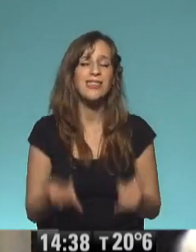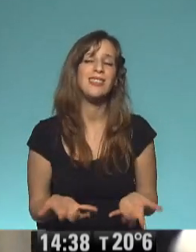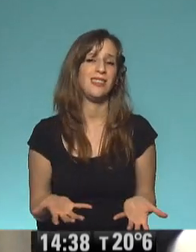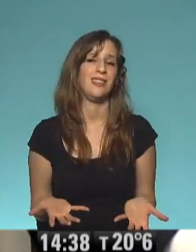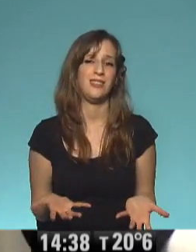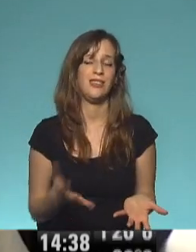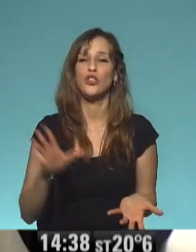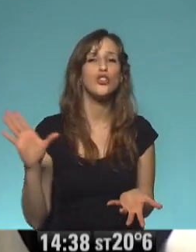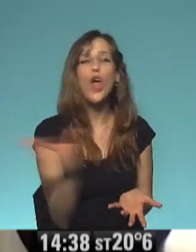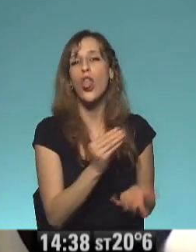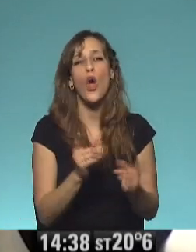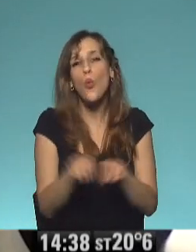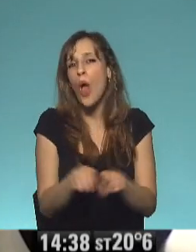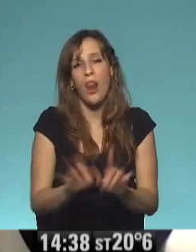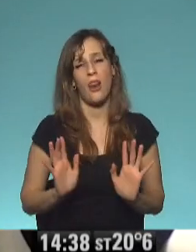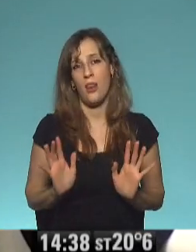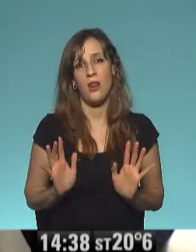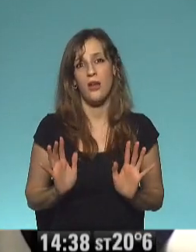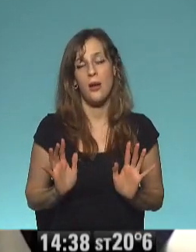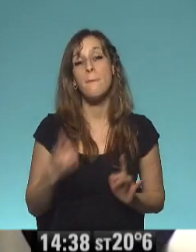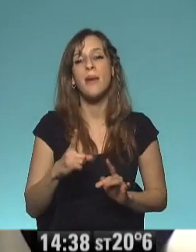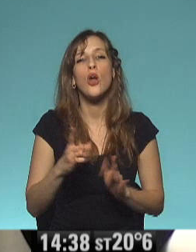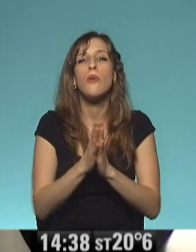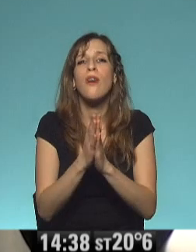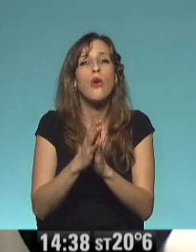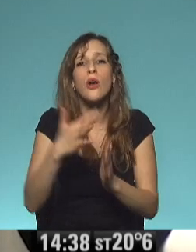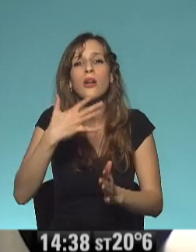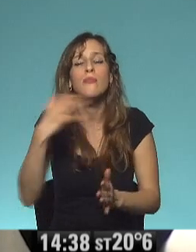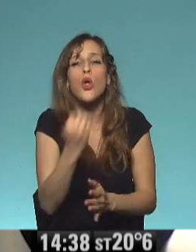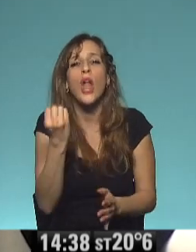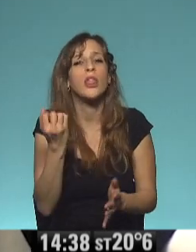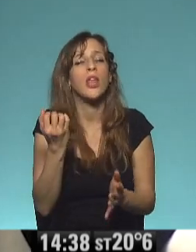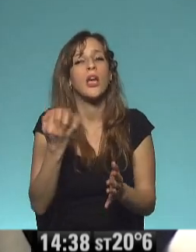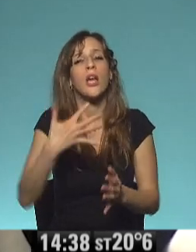afecta. Pero todos tienen que entender que es por el bien de todos, no es por el mal de ninguno.